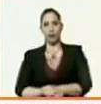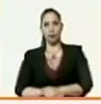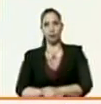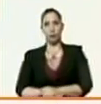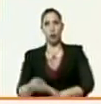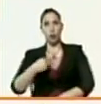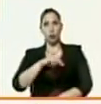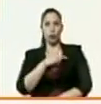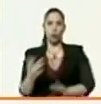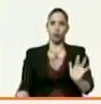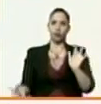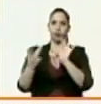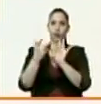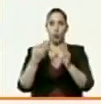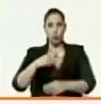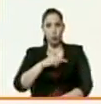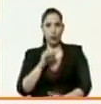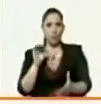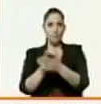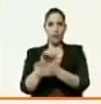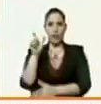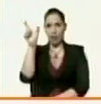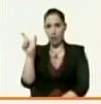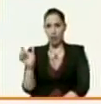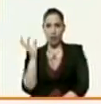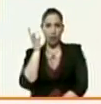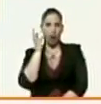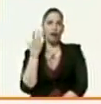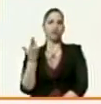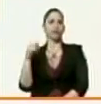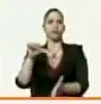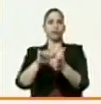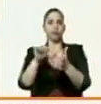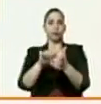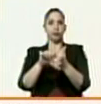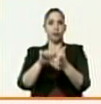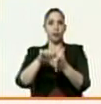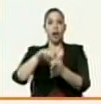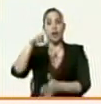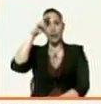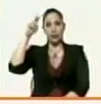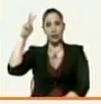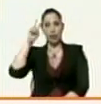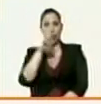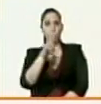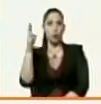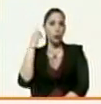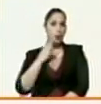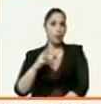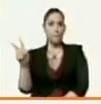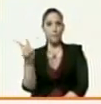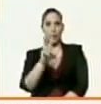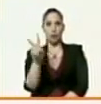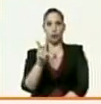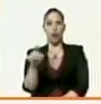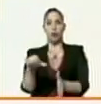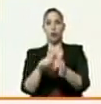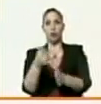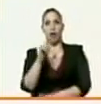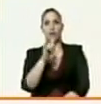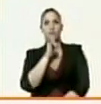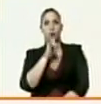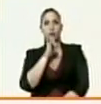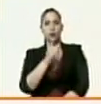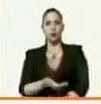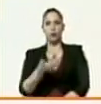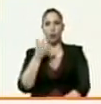Establecemos a esta hora un contacto con nuestra compañera Enmi Ángel. Ella se encuentra en la sede de la Cancillería de la República Bolivariana de Venezuela, donde se genera información de